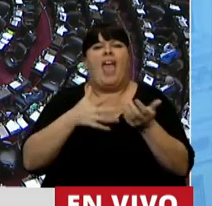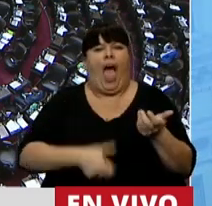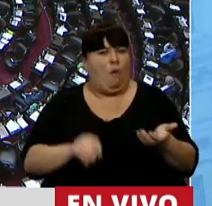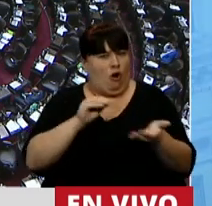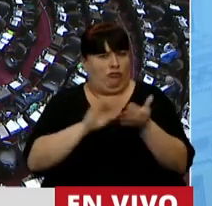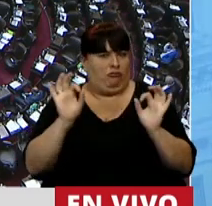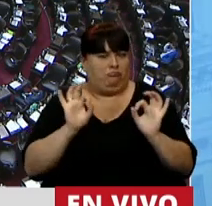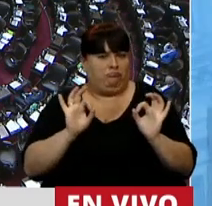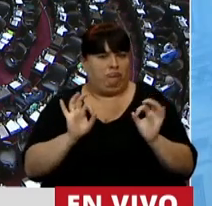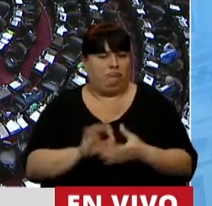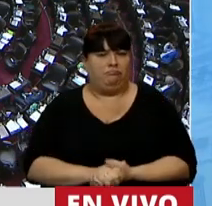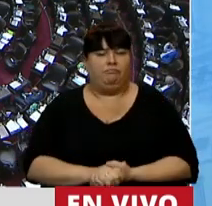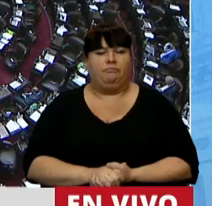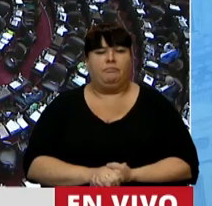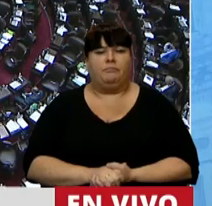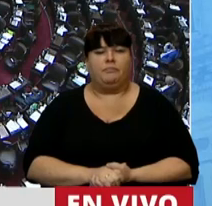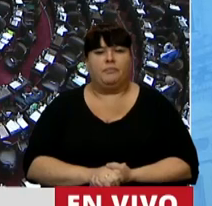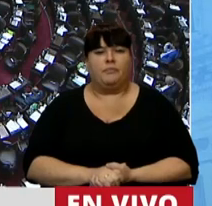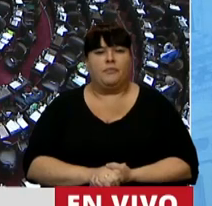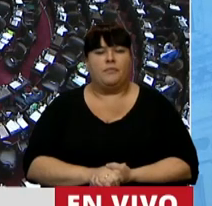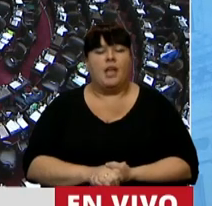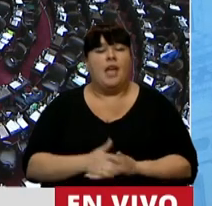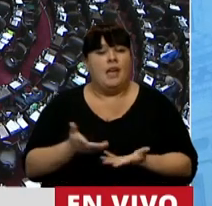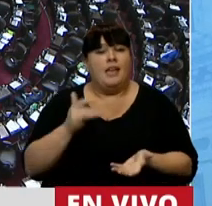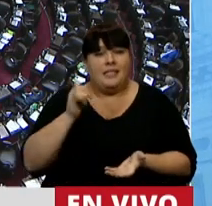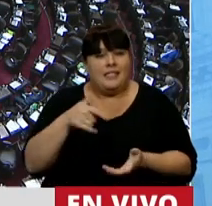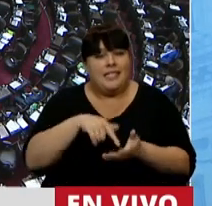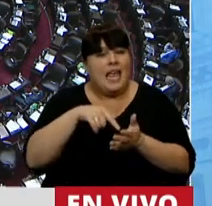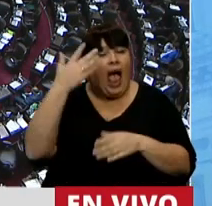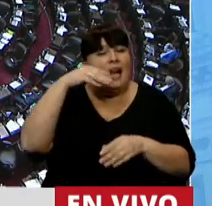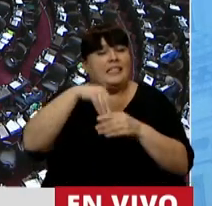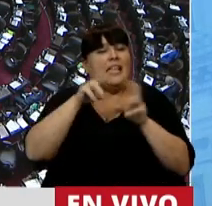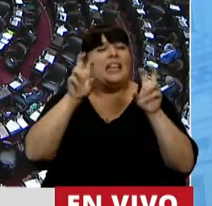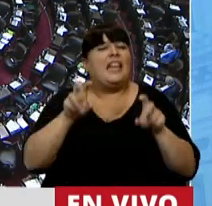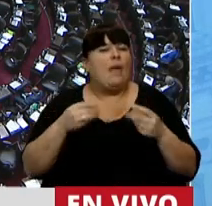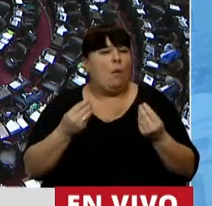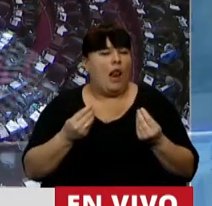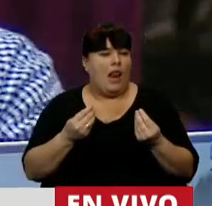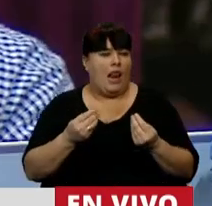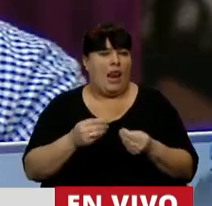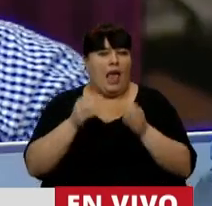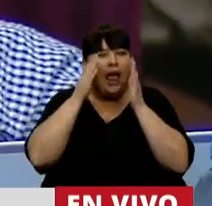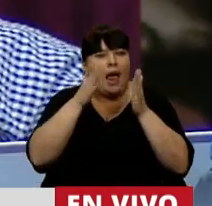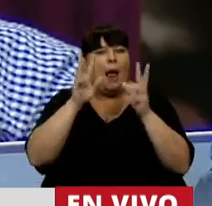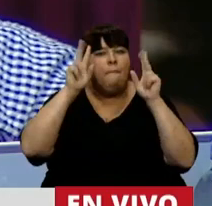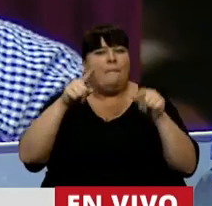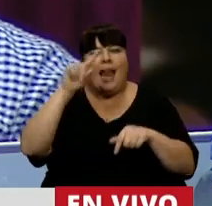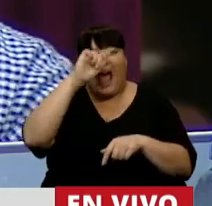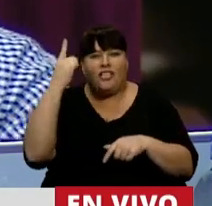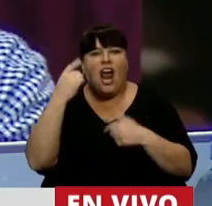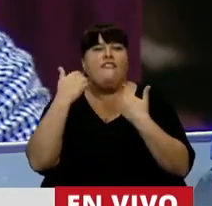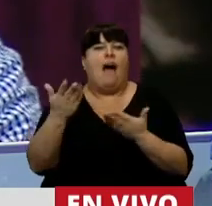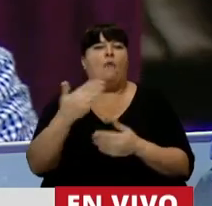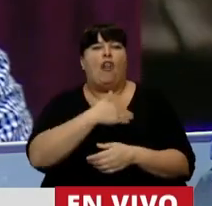tratando en este proyecto de ley. Pero sí incluía, señor presidente, atender el Plan Nacional a favor